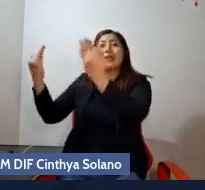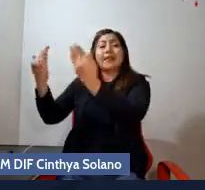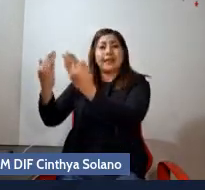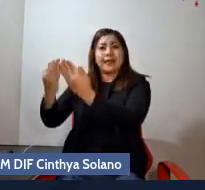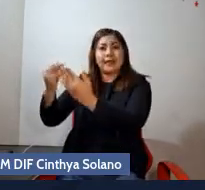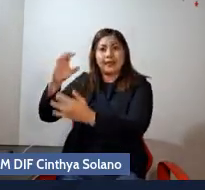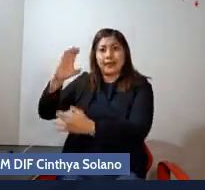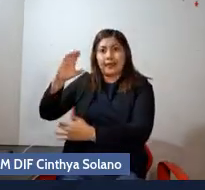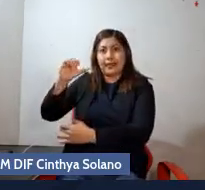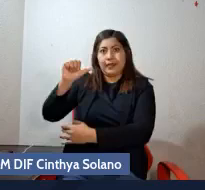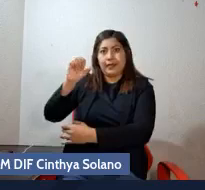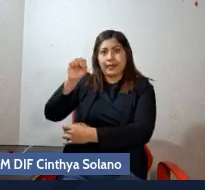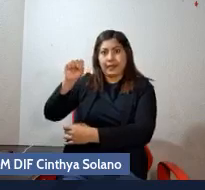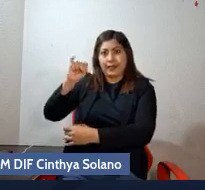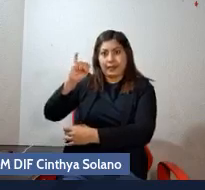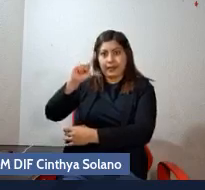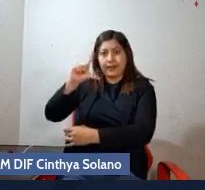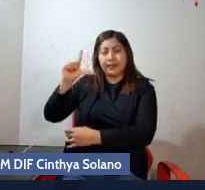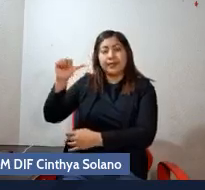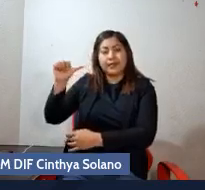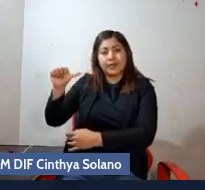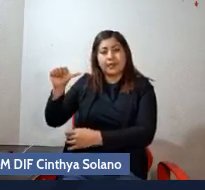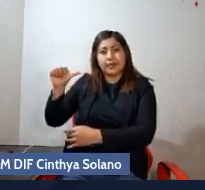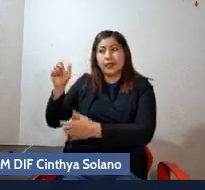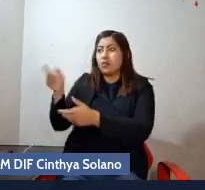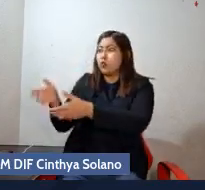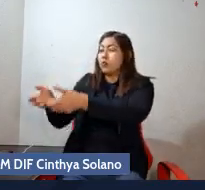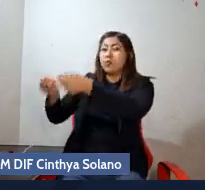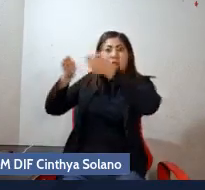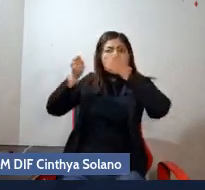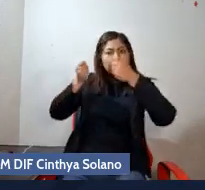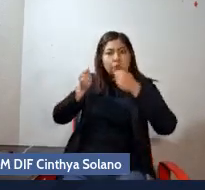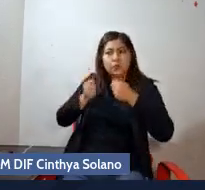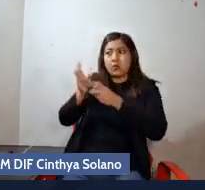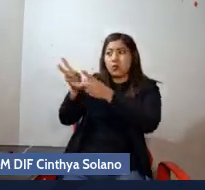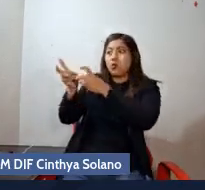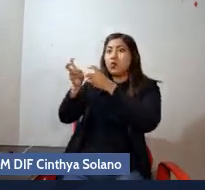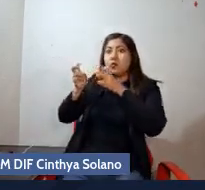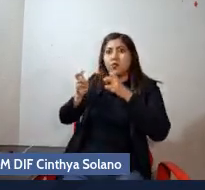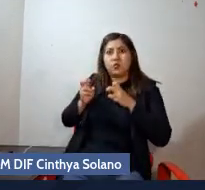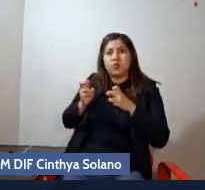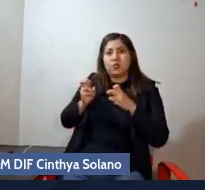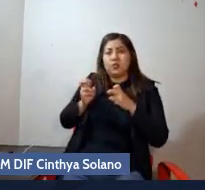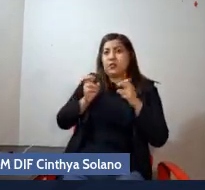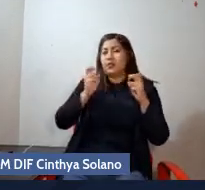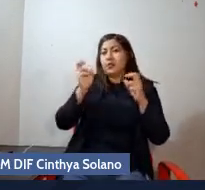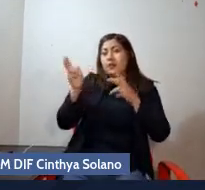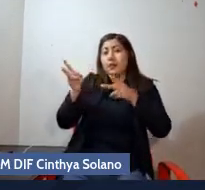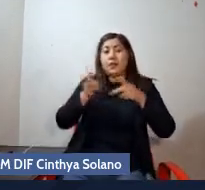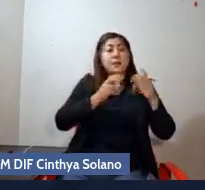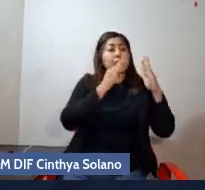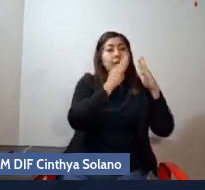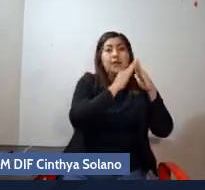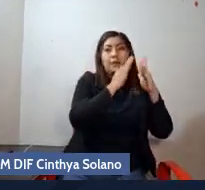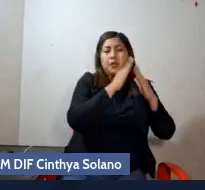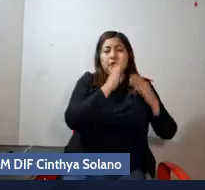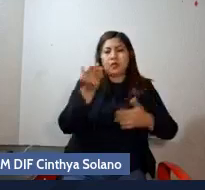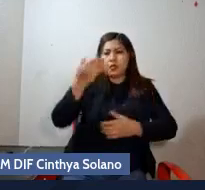estar cometiendo un delito electoral, podemos ser sancionados, sancionadas si lo hacemos.